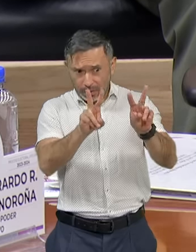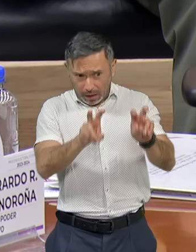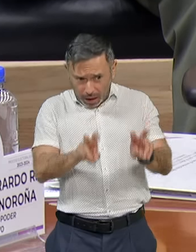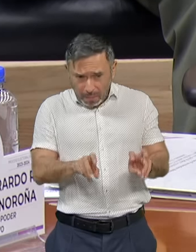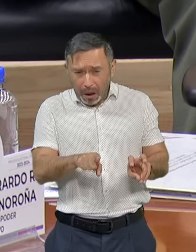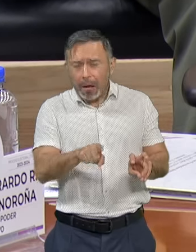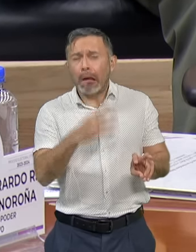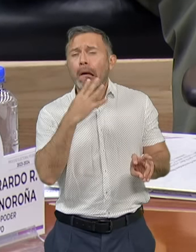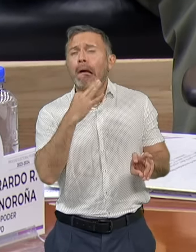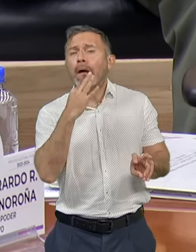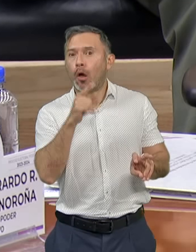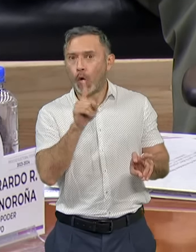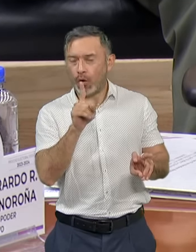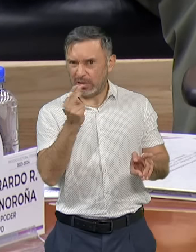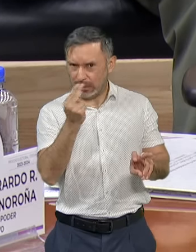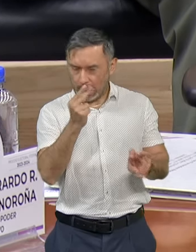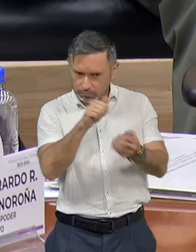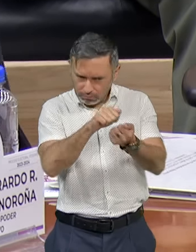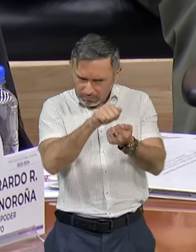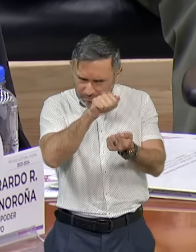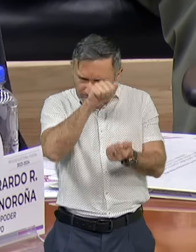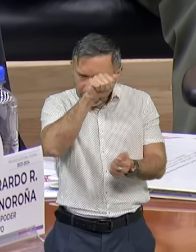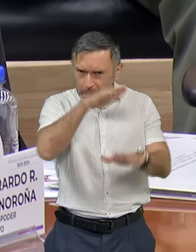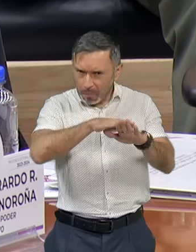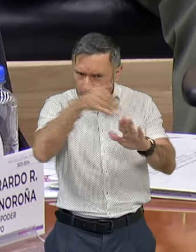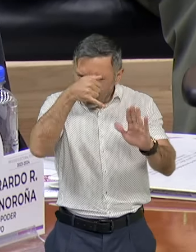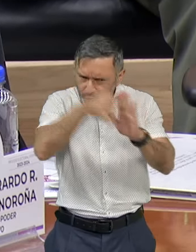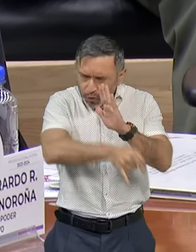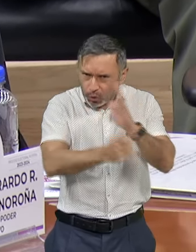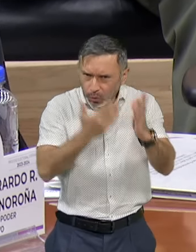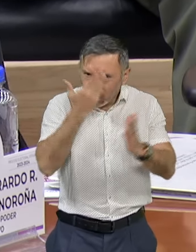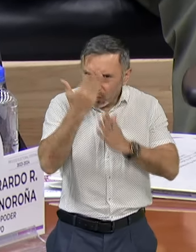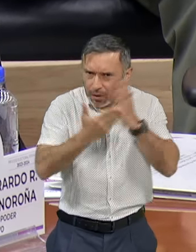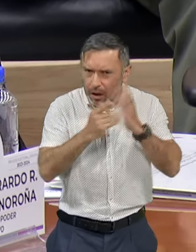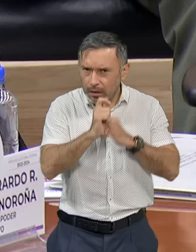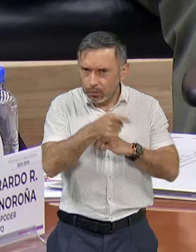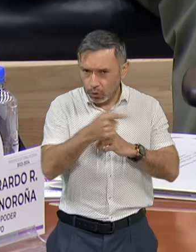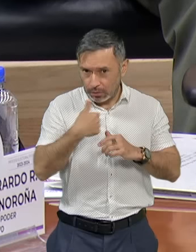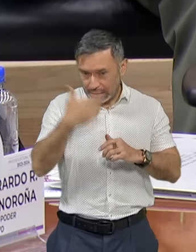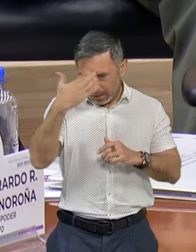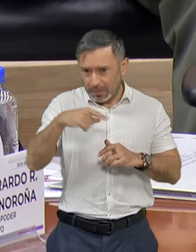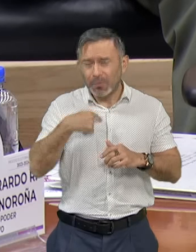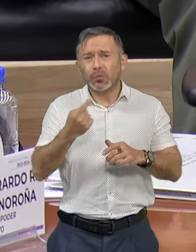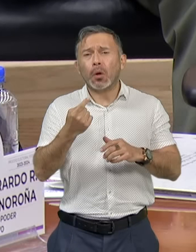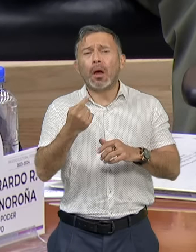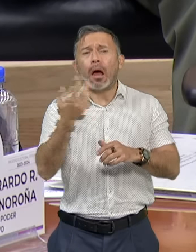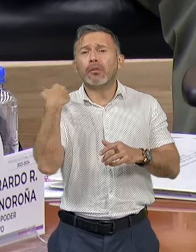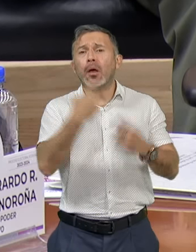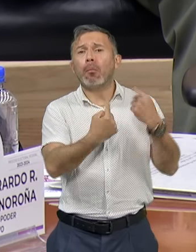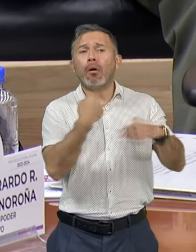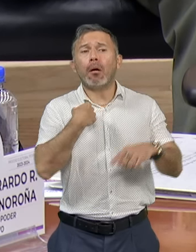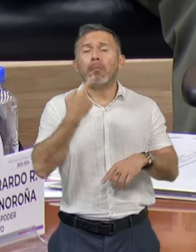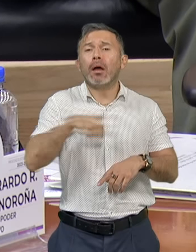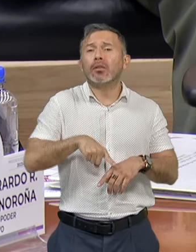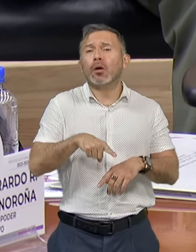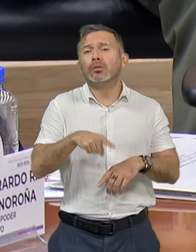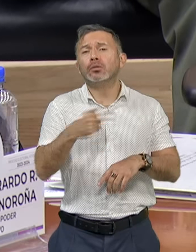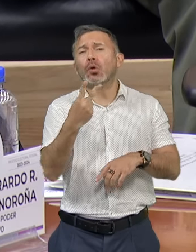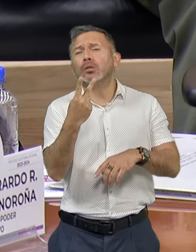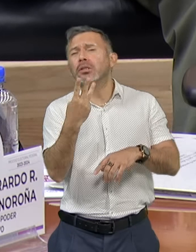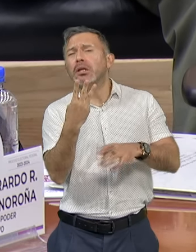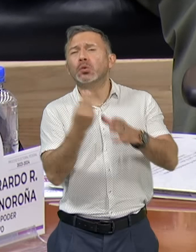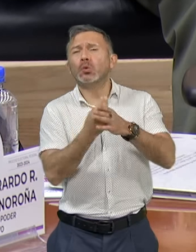y sostengo con seriedad puedo dar todos los elementos de Por qué dos de los tres cursos que me mandaron a hacer no sirven